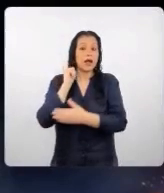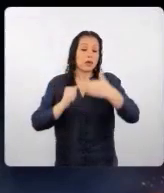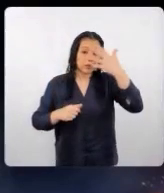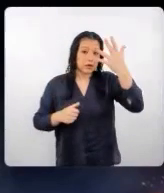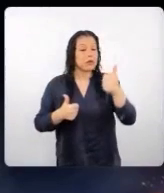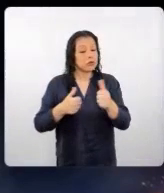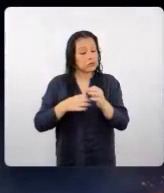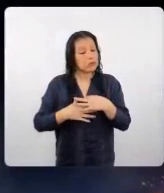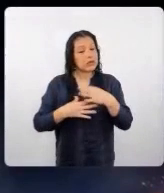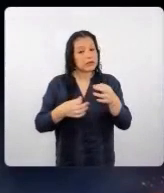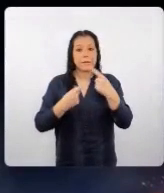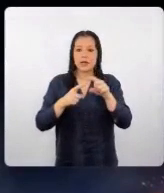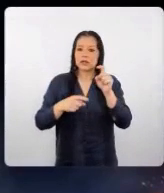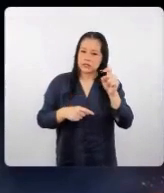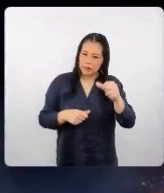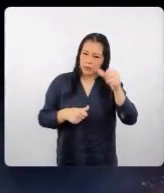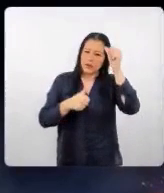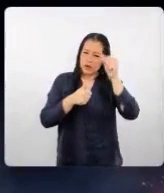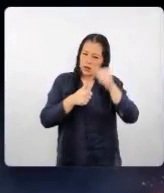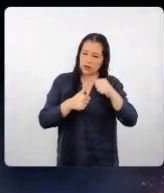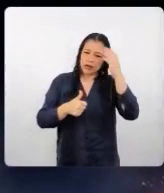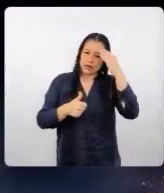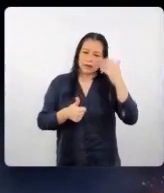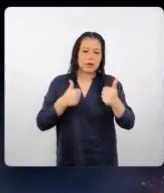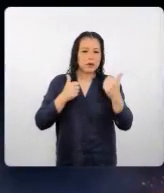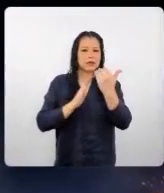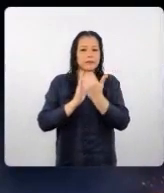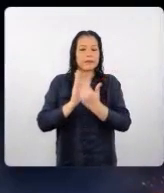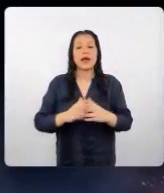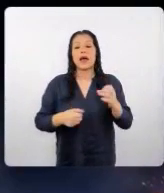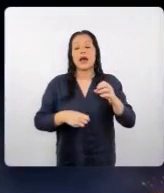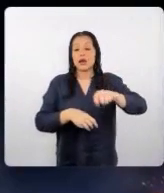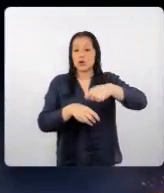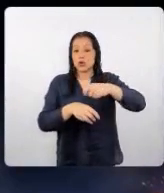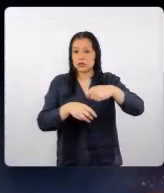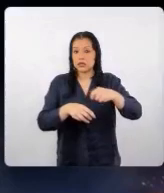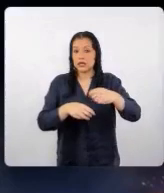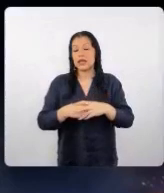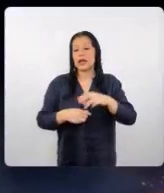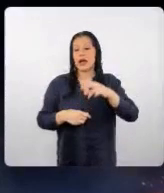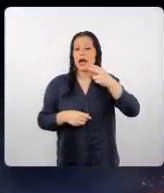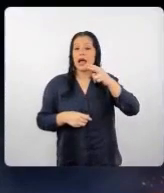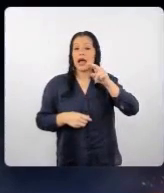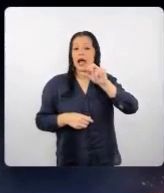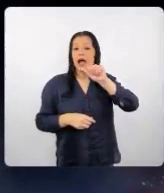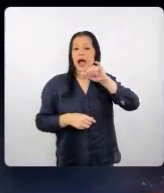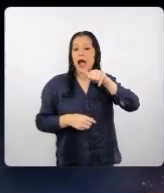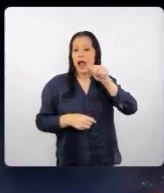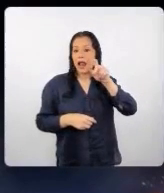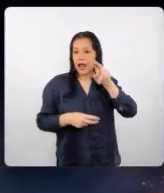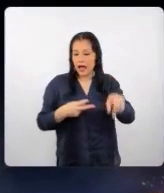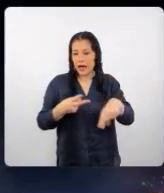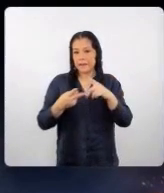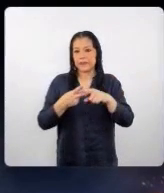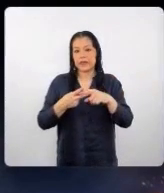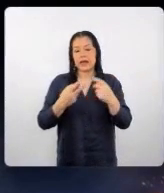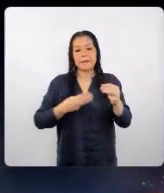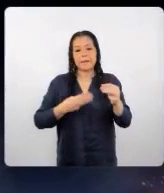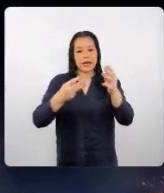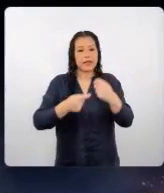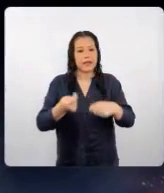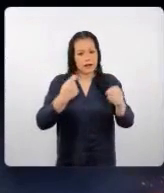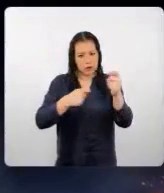tener ciertas consideraciones como la cocina halal, que sería un plus adicional a la experiencia, las formas de negociación y ser